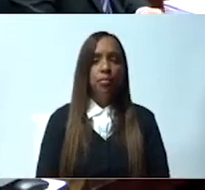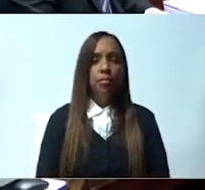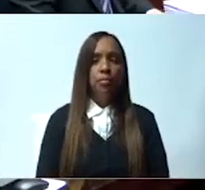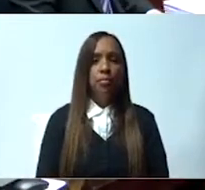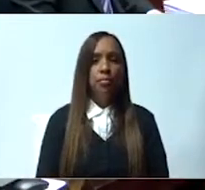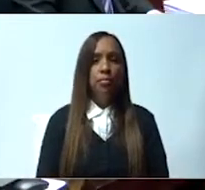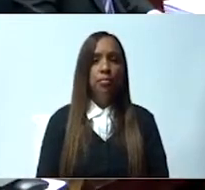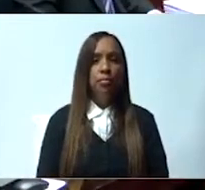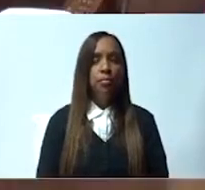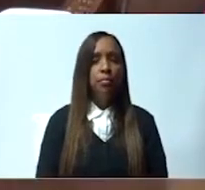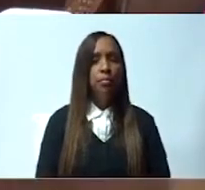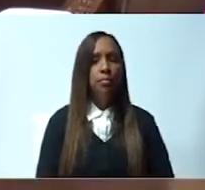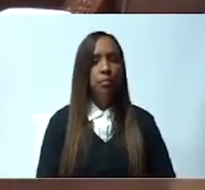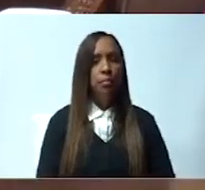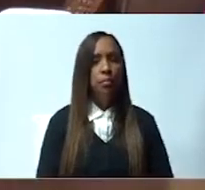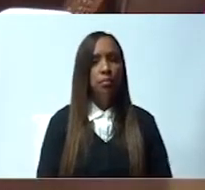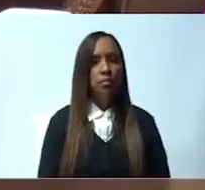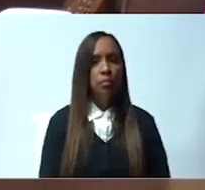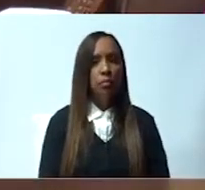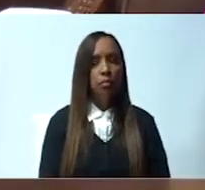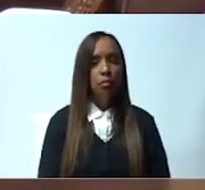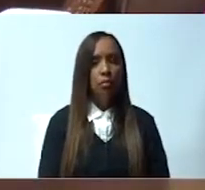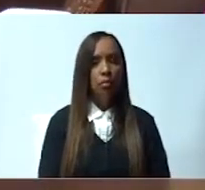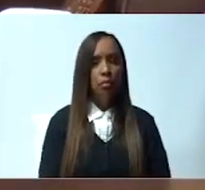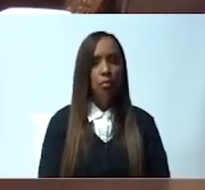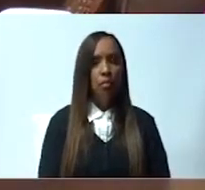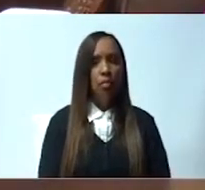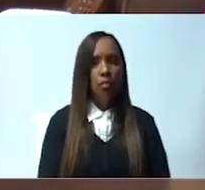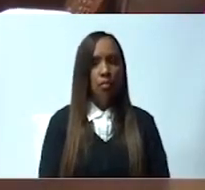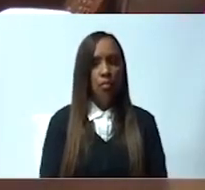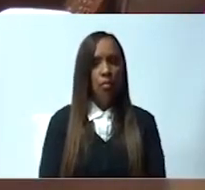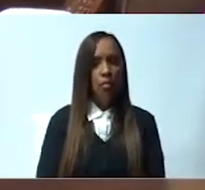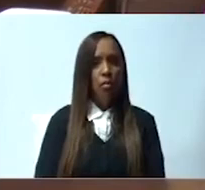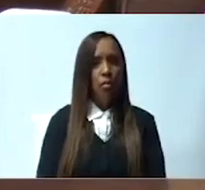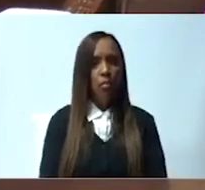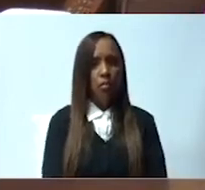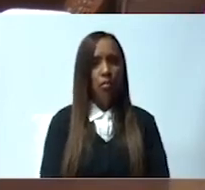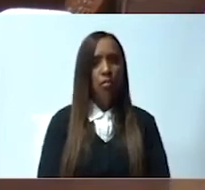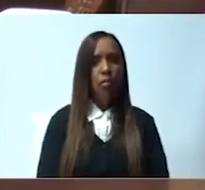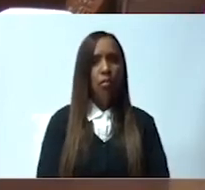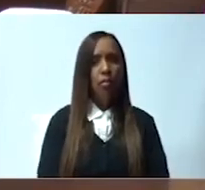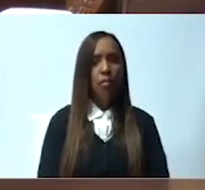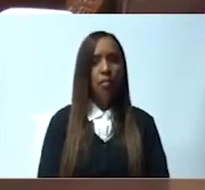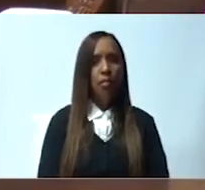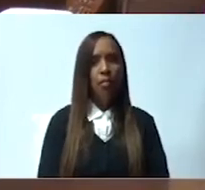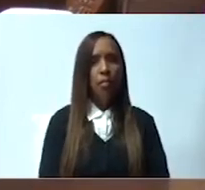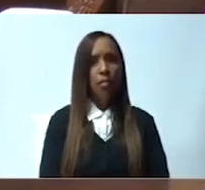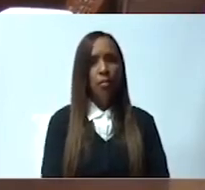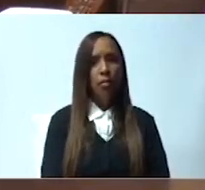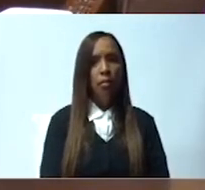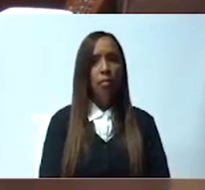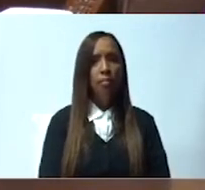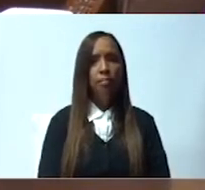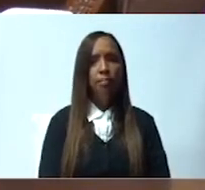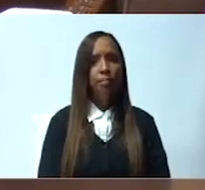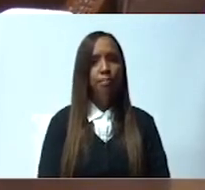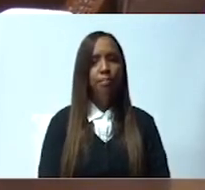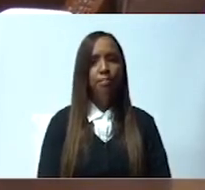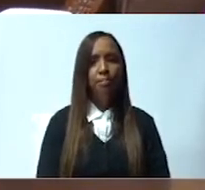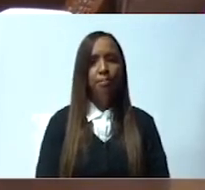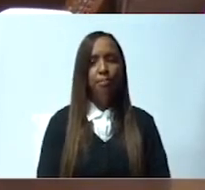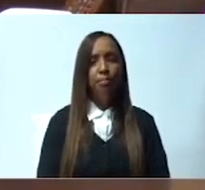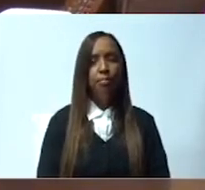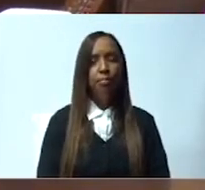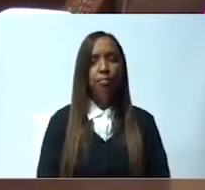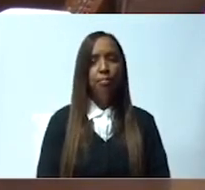como modestamente, ¿verdad? Yo soy diputado de esa circunscripción, solo quiero expresar que yo